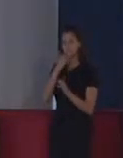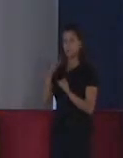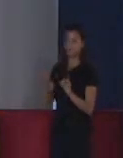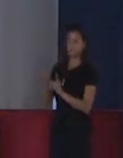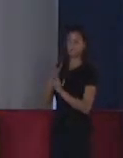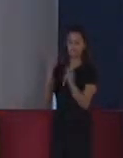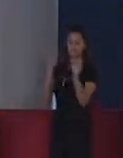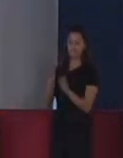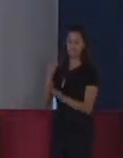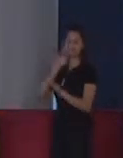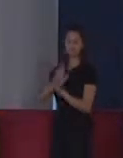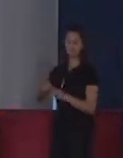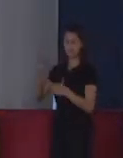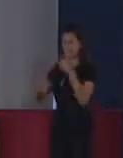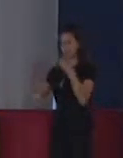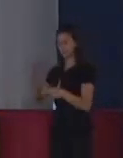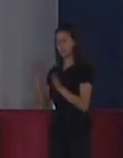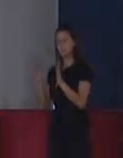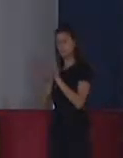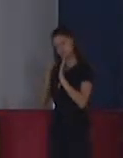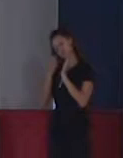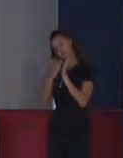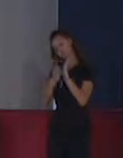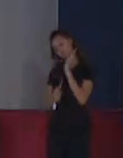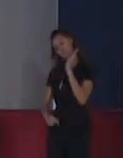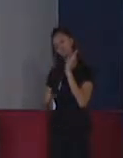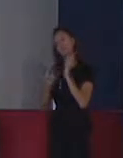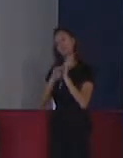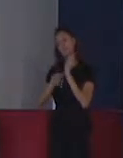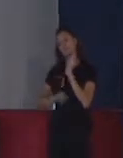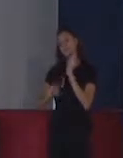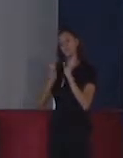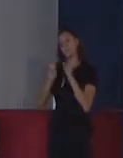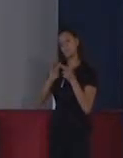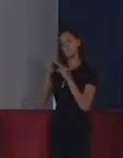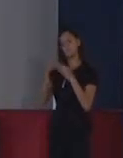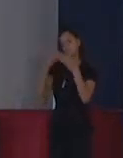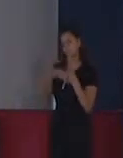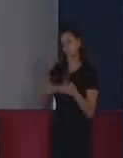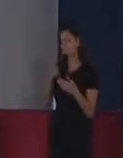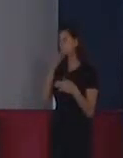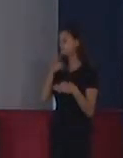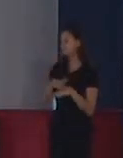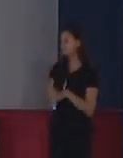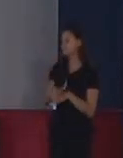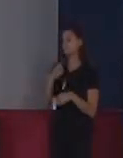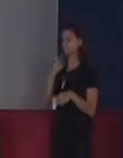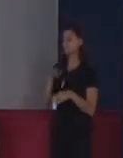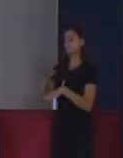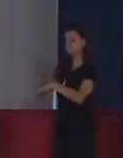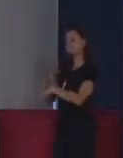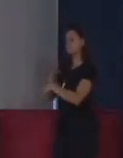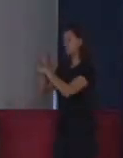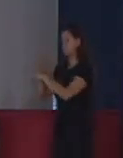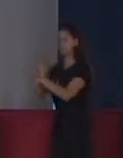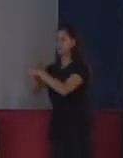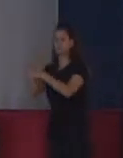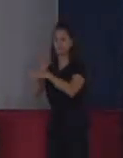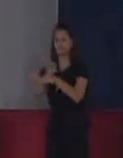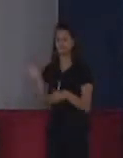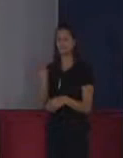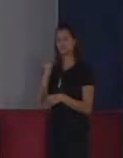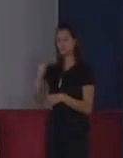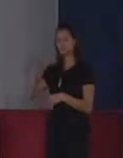recreación con unos lineamientos que pensaron en el tema de discapacidad. ¿Y qué empezó a pasar? Se le dijo a cada institución, a todos los INDER